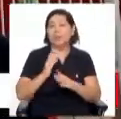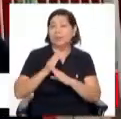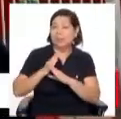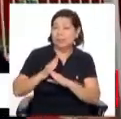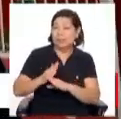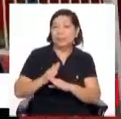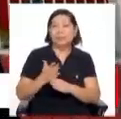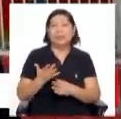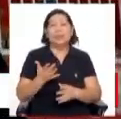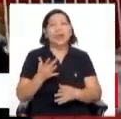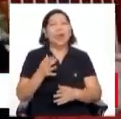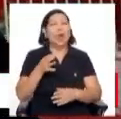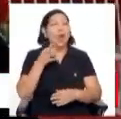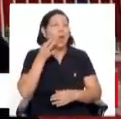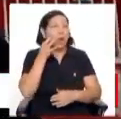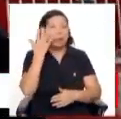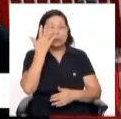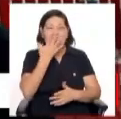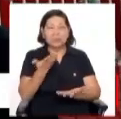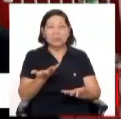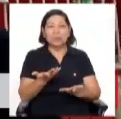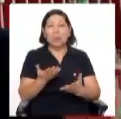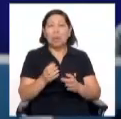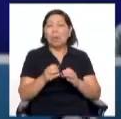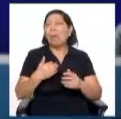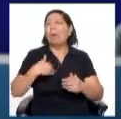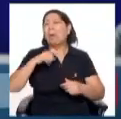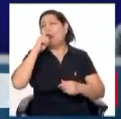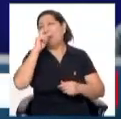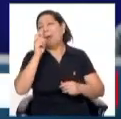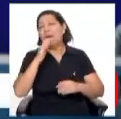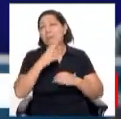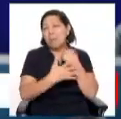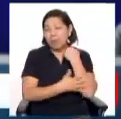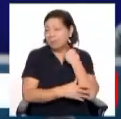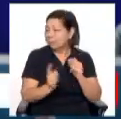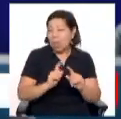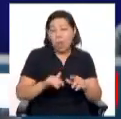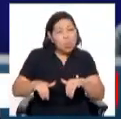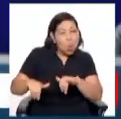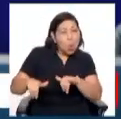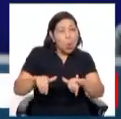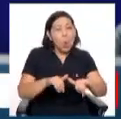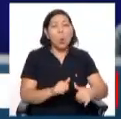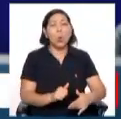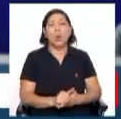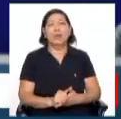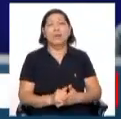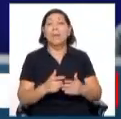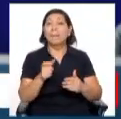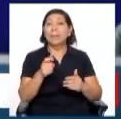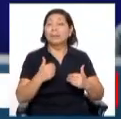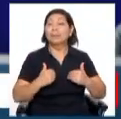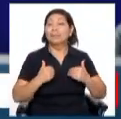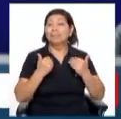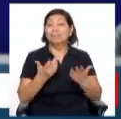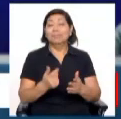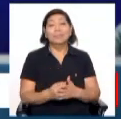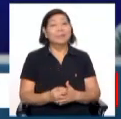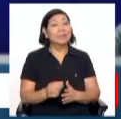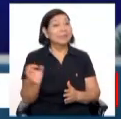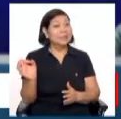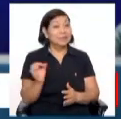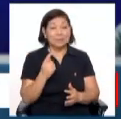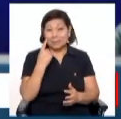discrimine a la raza, rasgos o clases sociales. A veces las decisiones las tomamos los adultos